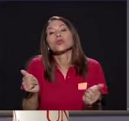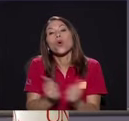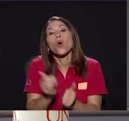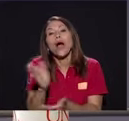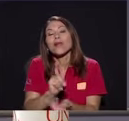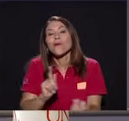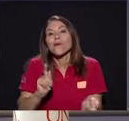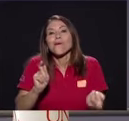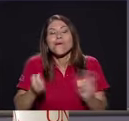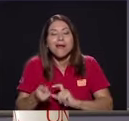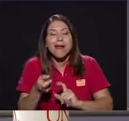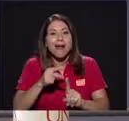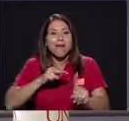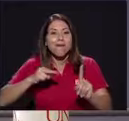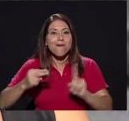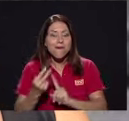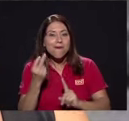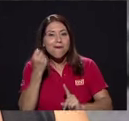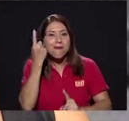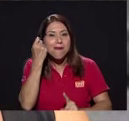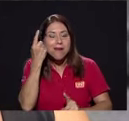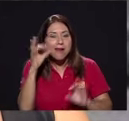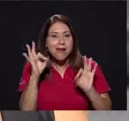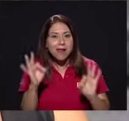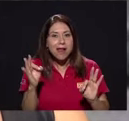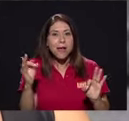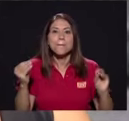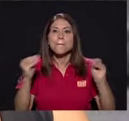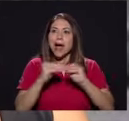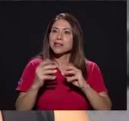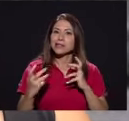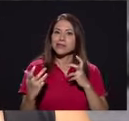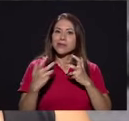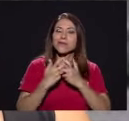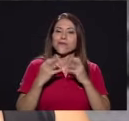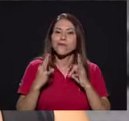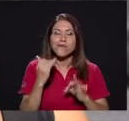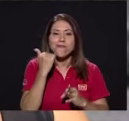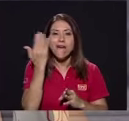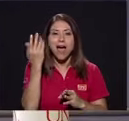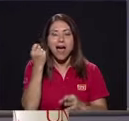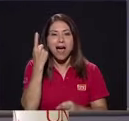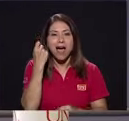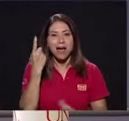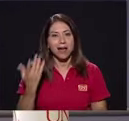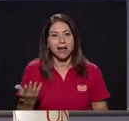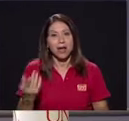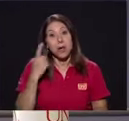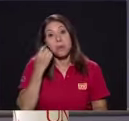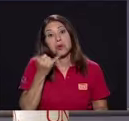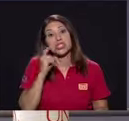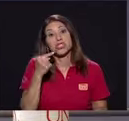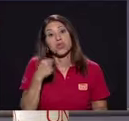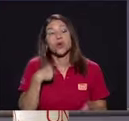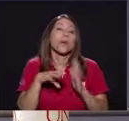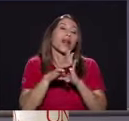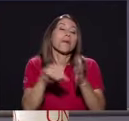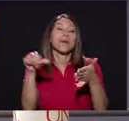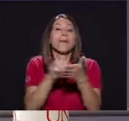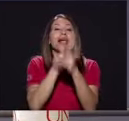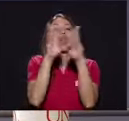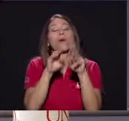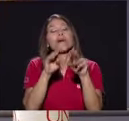que nos permita conocerla más y que sea amigable y fácil de comprender, porque ¿qué gana uno con entrar, ¿verdad?,